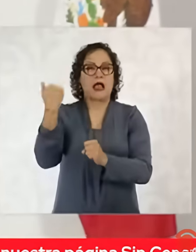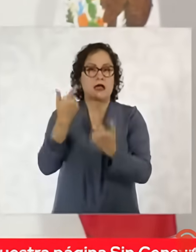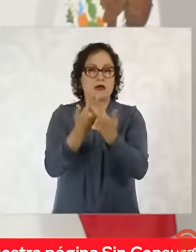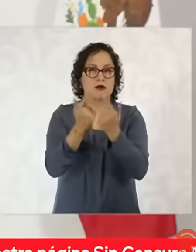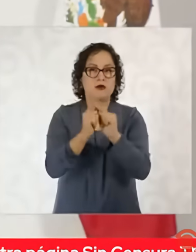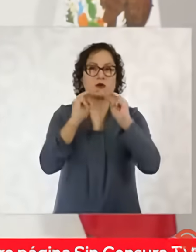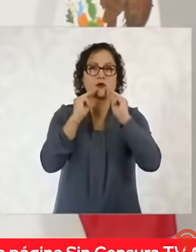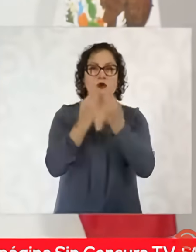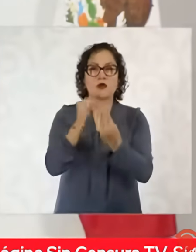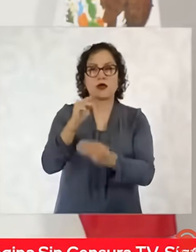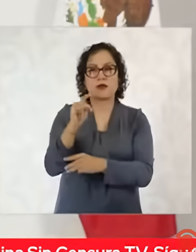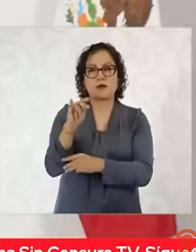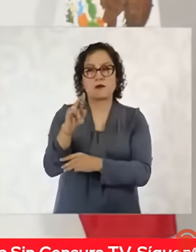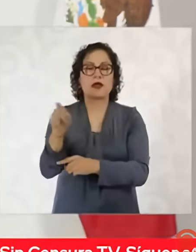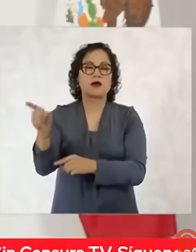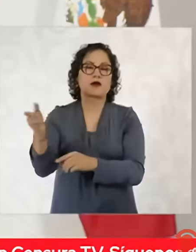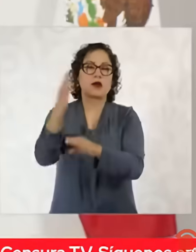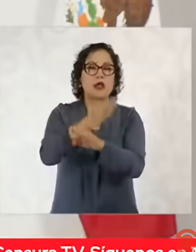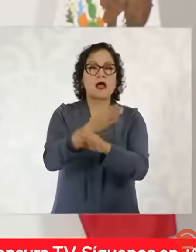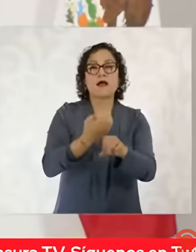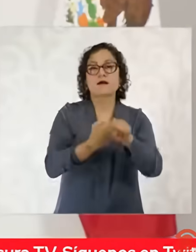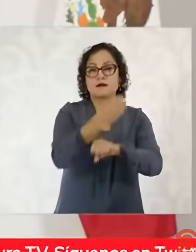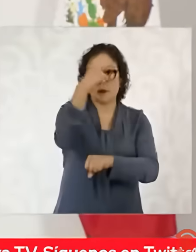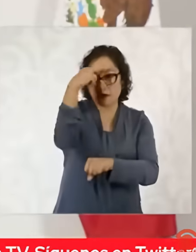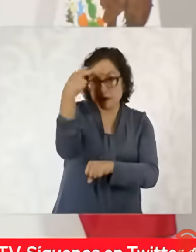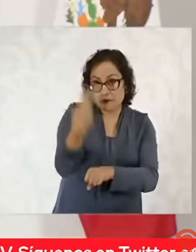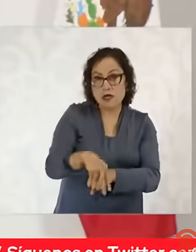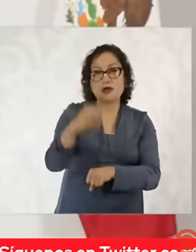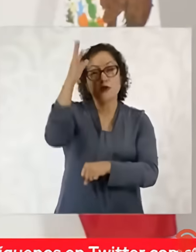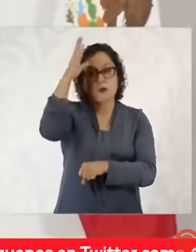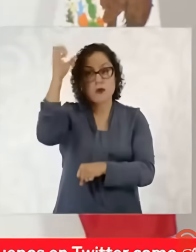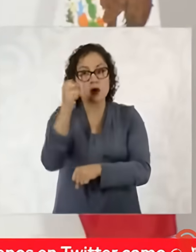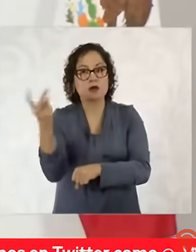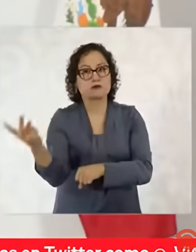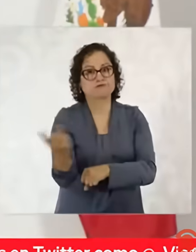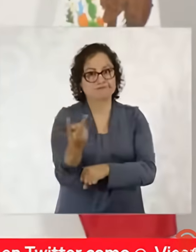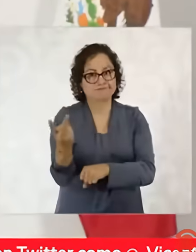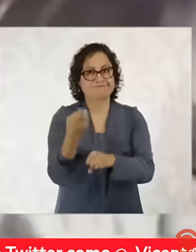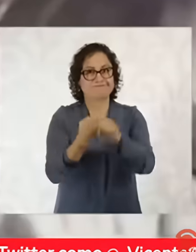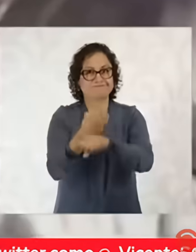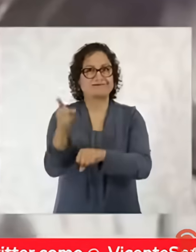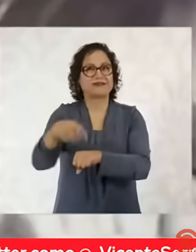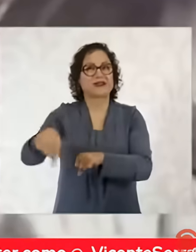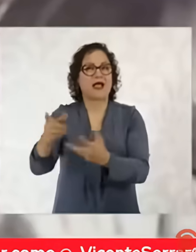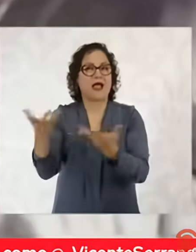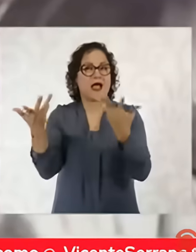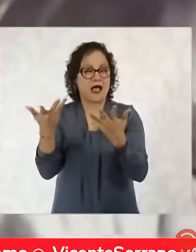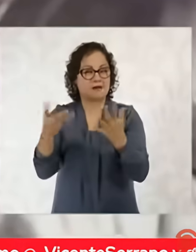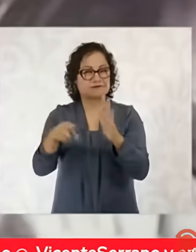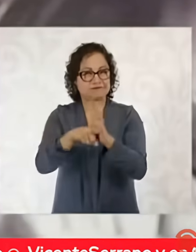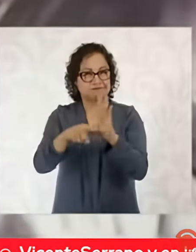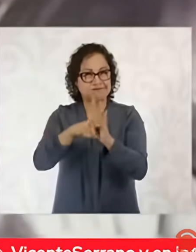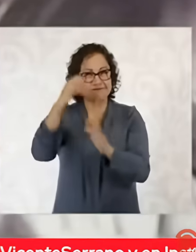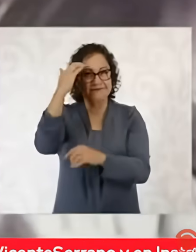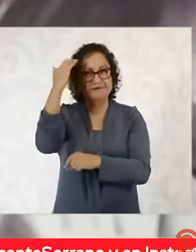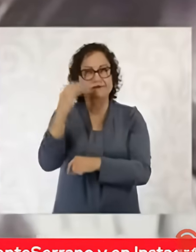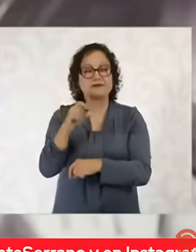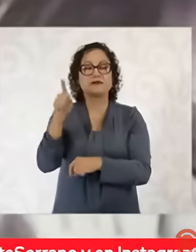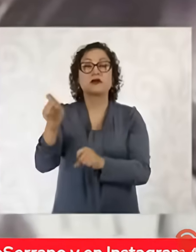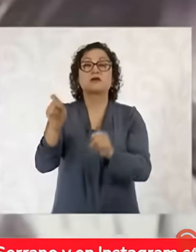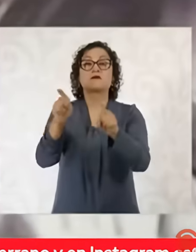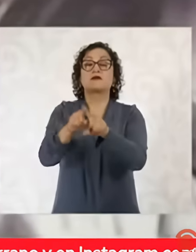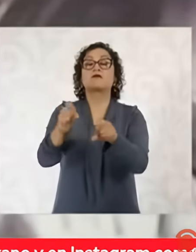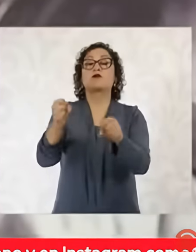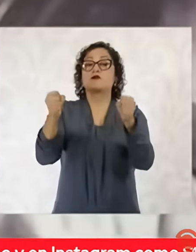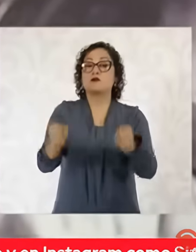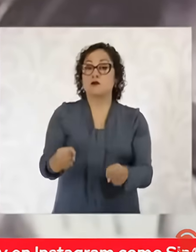de México, Estado de México y Morelos. En esta operación coordinada entre el Gabinete de Seguridad y las autoridades de la Ciudad de México,